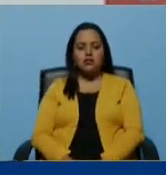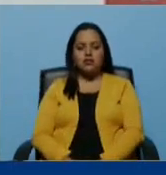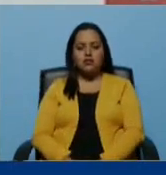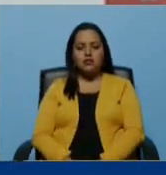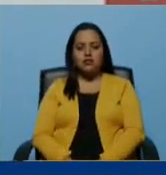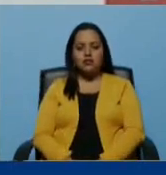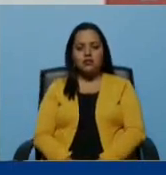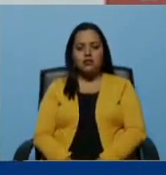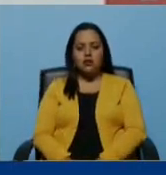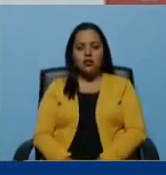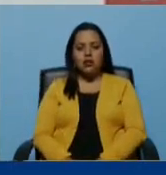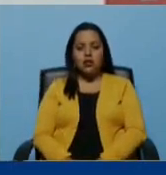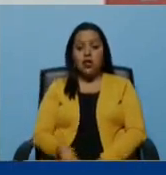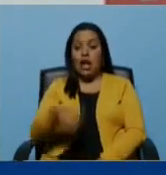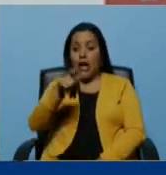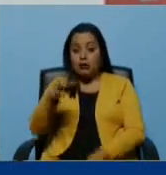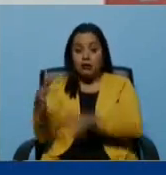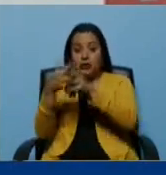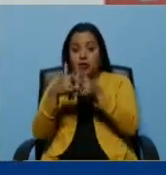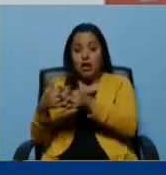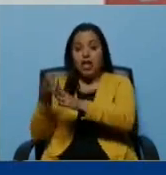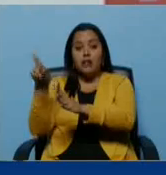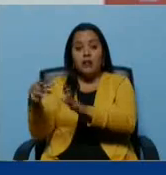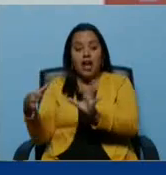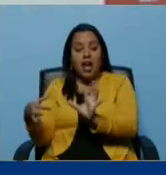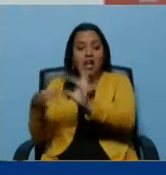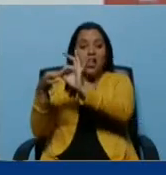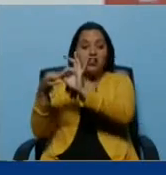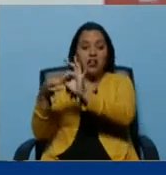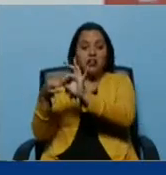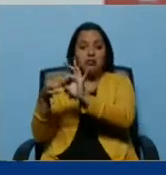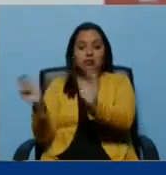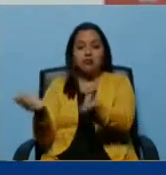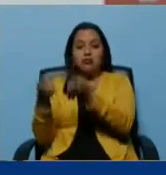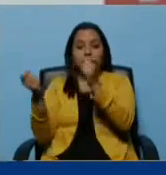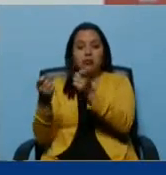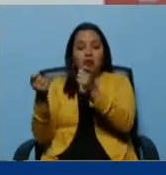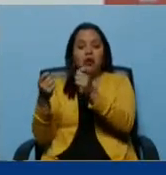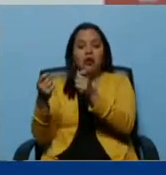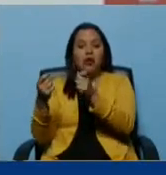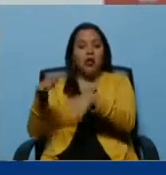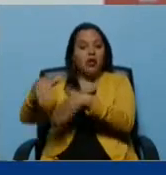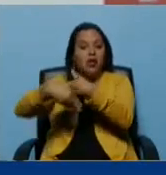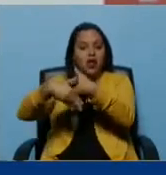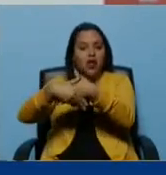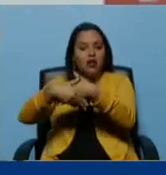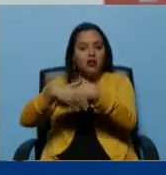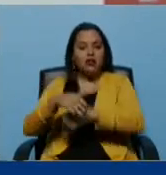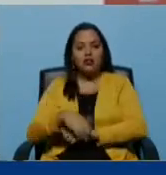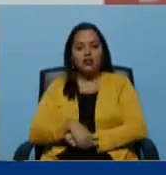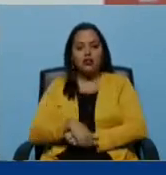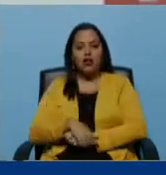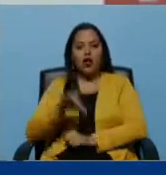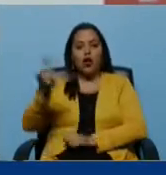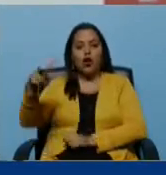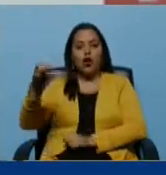y sus aliados, los liliputenses influencers. Goliat y los